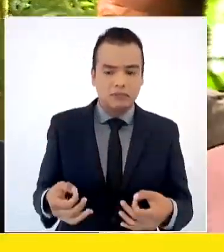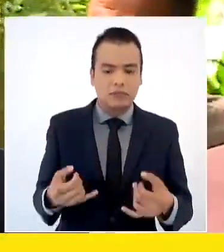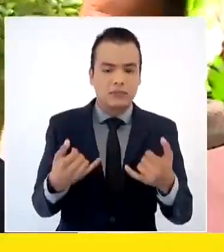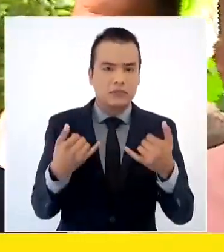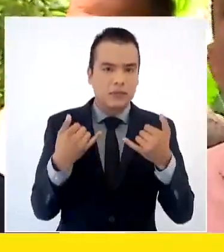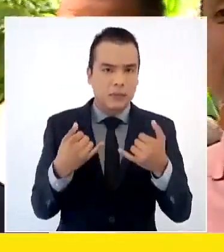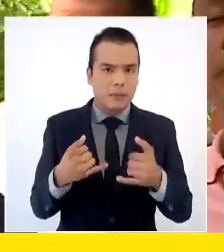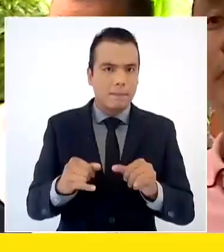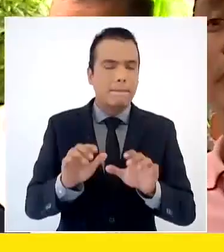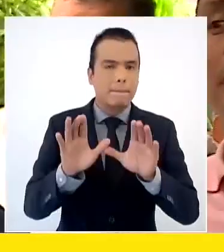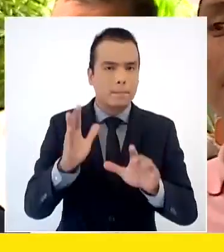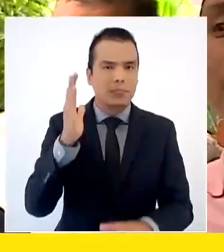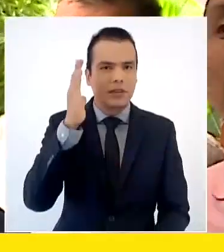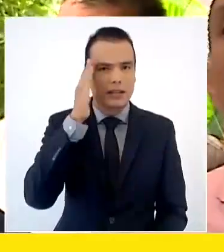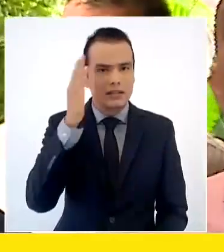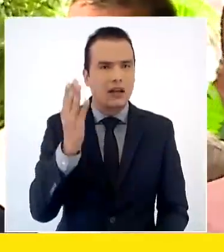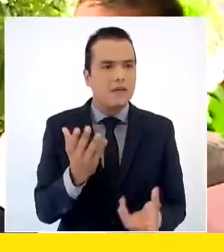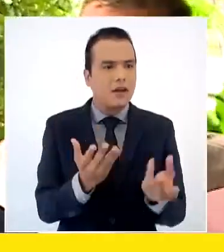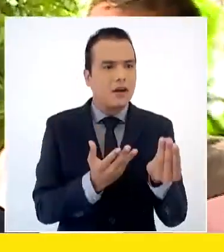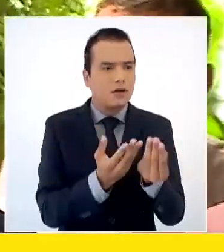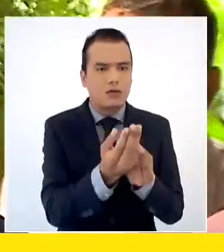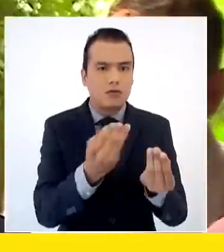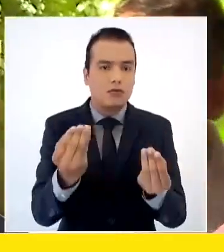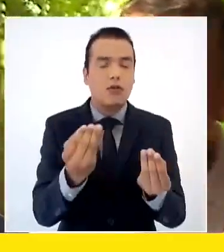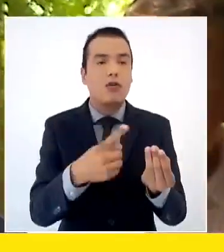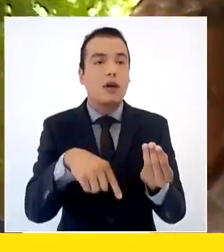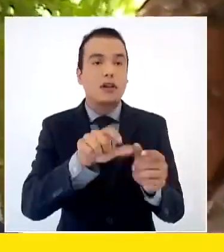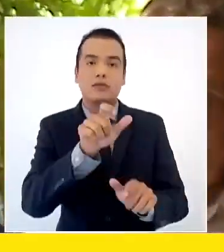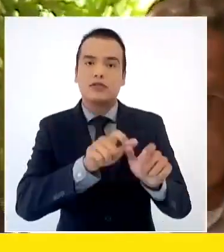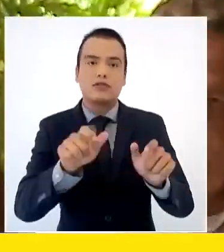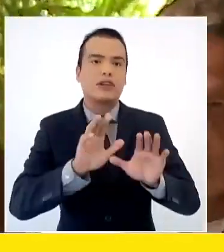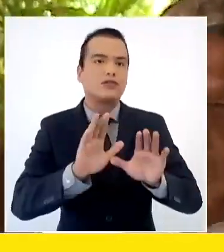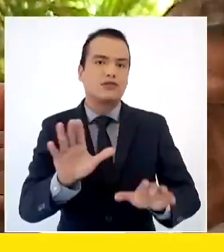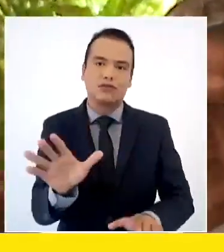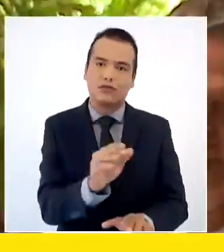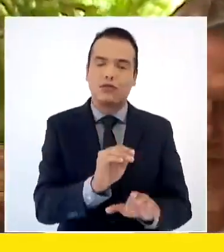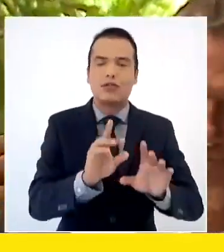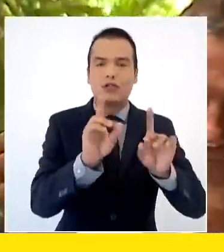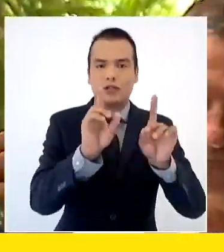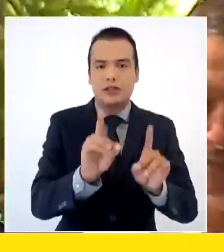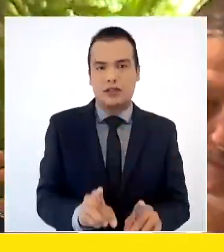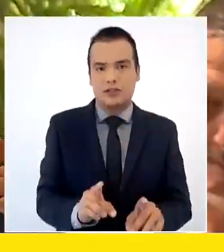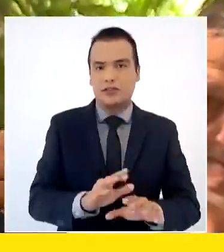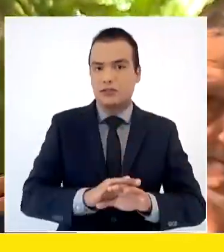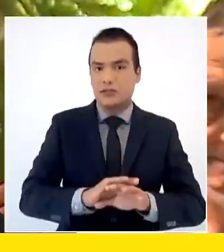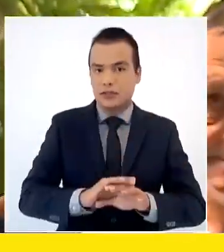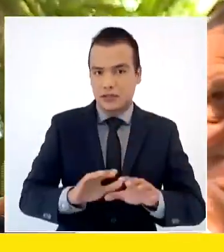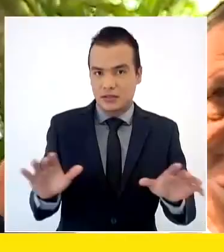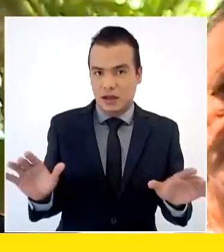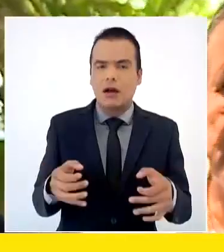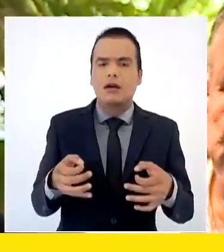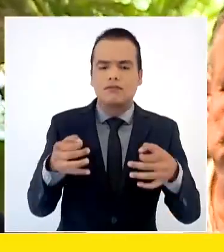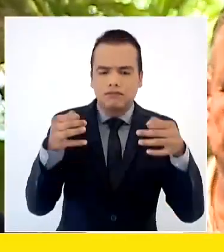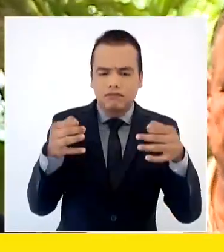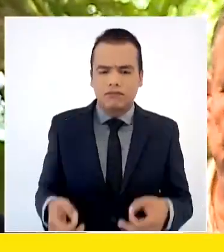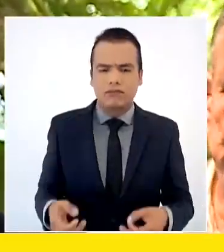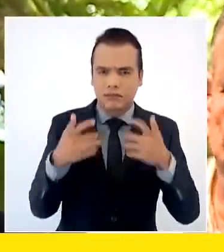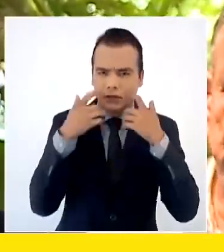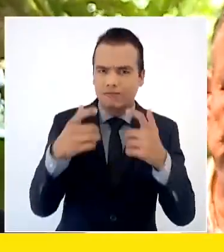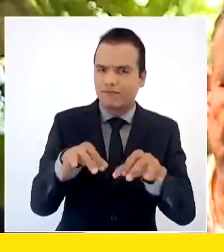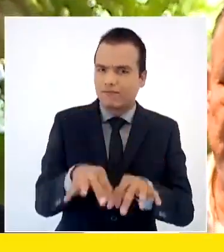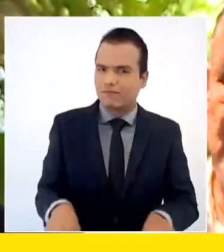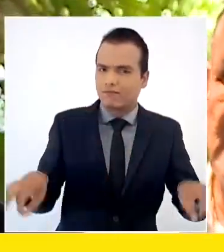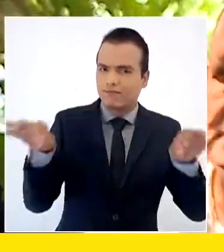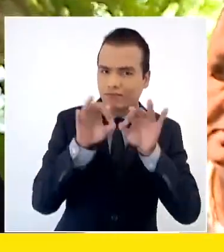sea la el pueblo que finalmente lo diga es decir hay muchos mecanismo para poderlo hacer solo de menos pero lo importante es como dice Alejandro y que hay un acercamiento